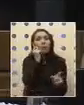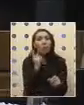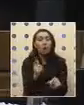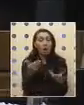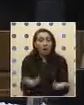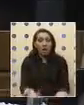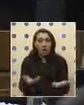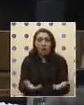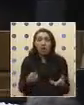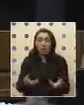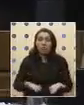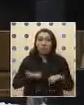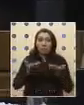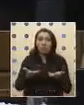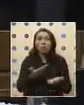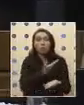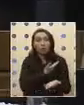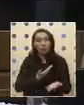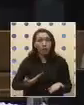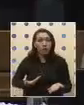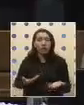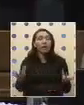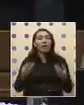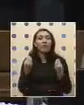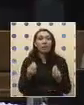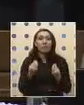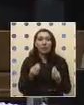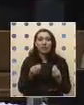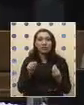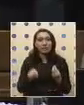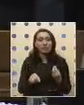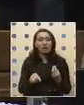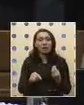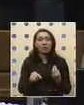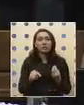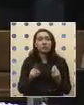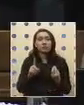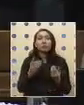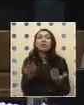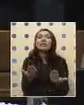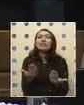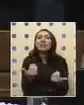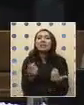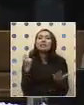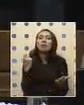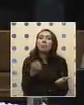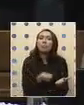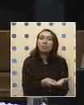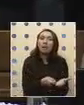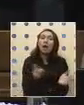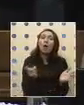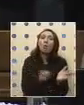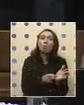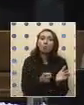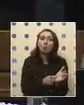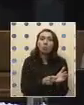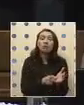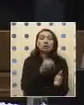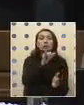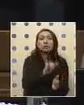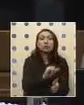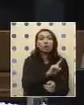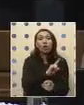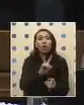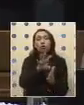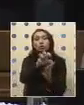que ahora, con esta propuesta del Gobierno, lo que va a suceder es que va a ser necesario pagar impuestos haya o